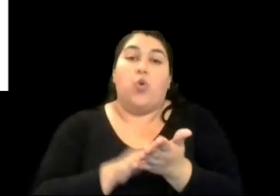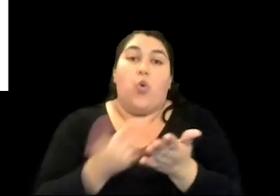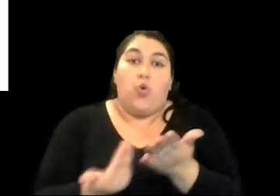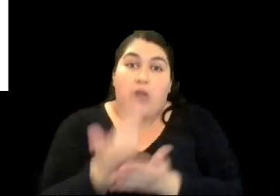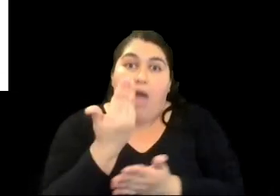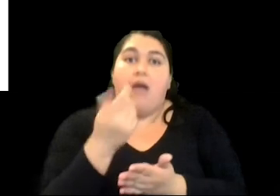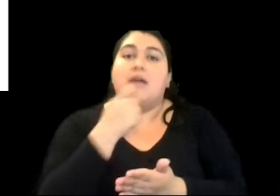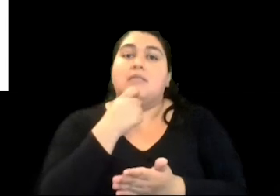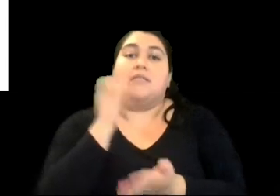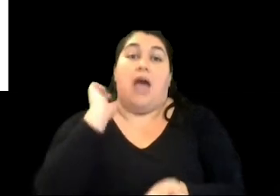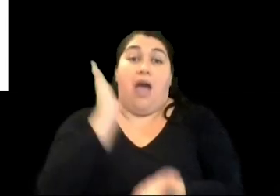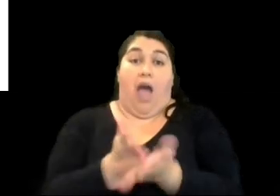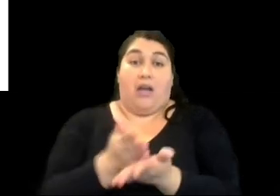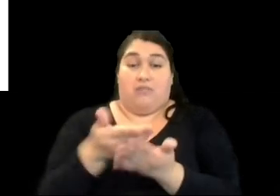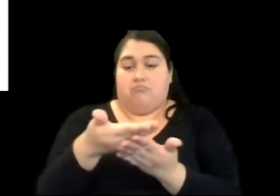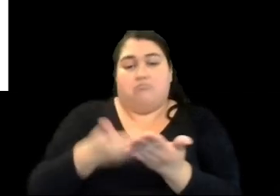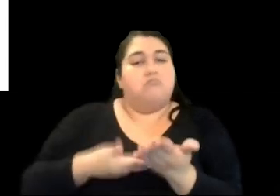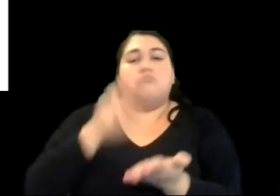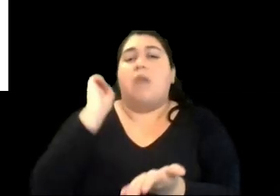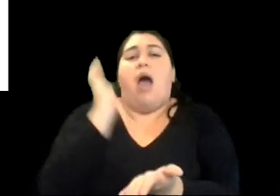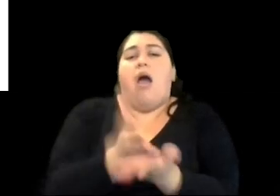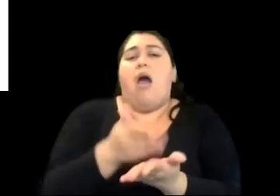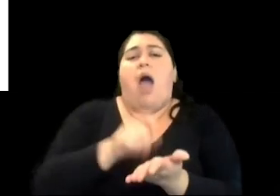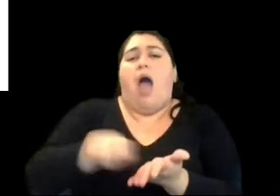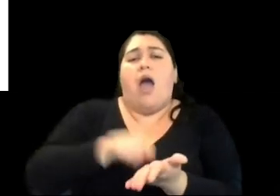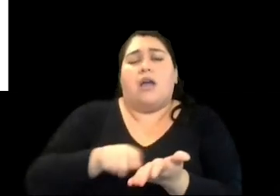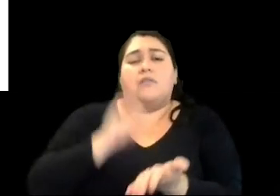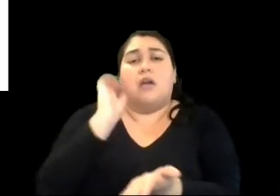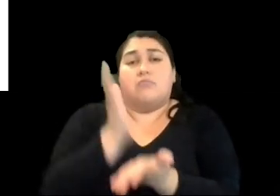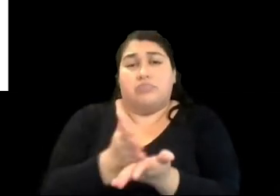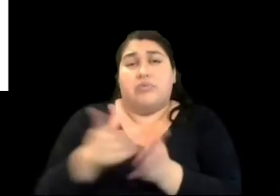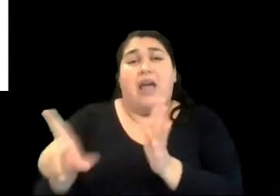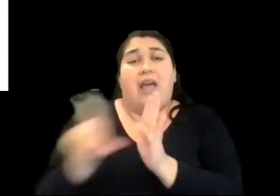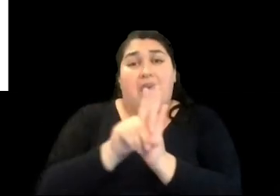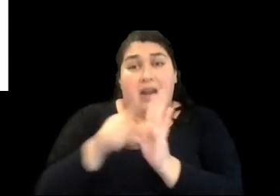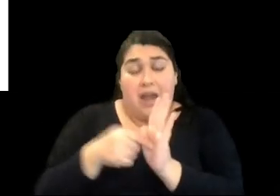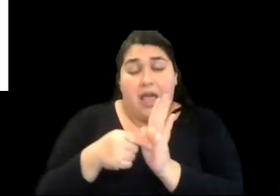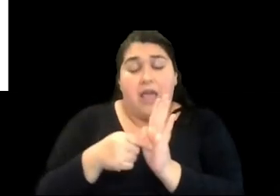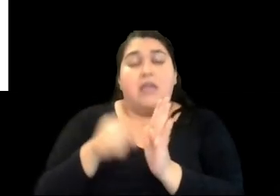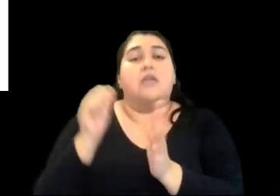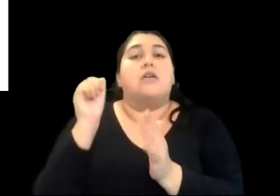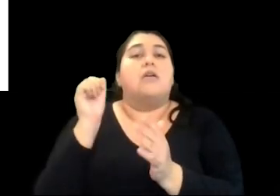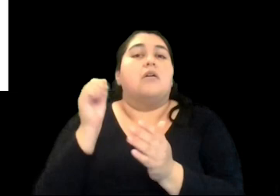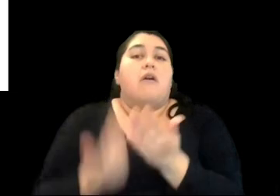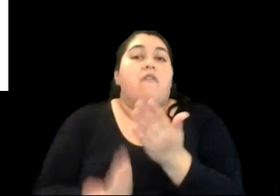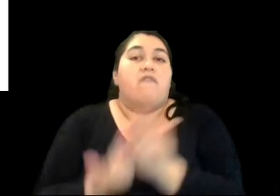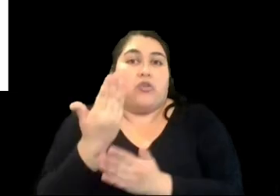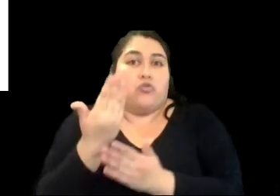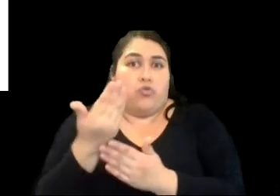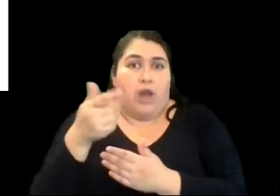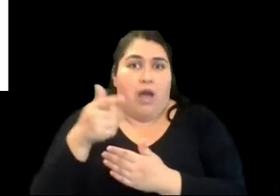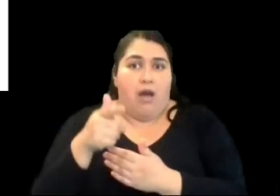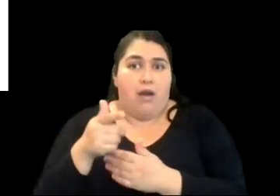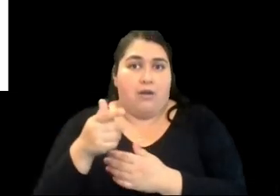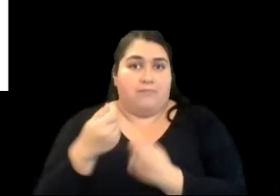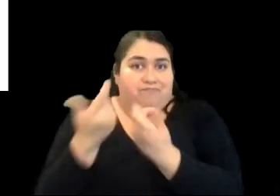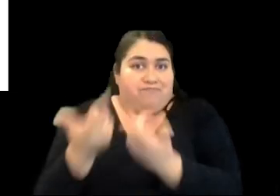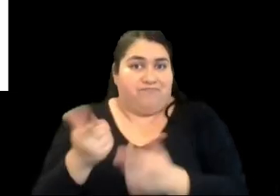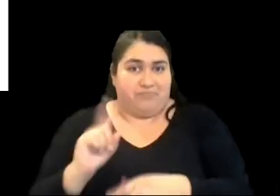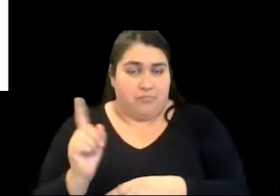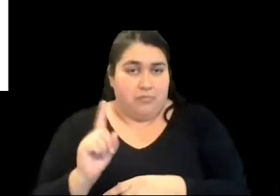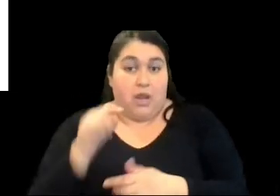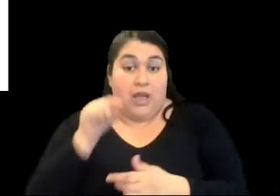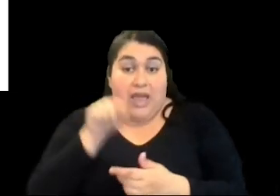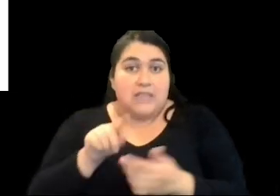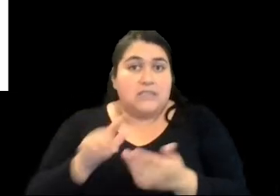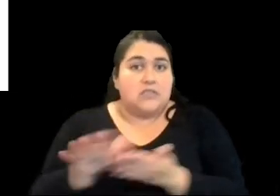sanción por un artículo 40 de la Ley de Procedimiento por la no emisión de una factura, yo no puedo subsanar ese